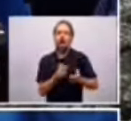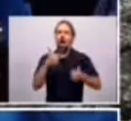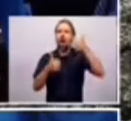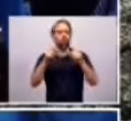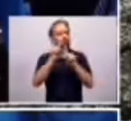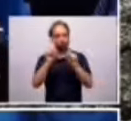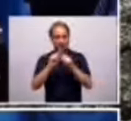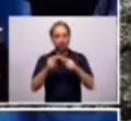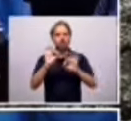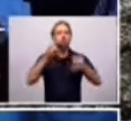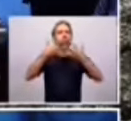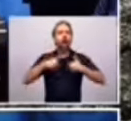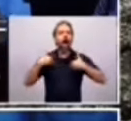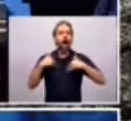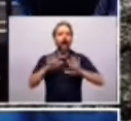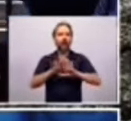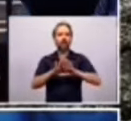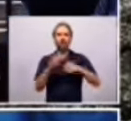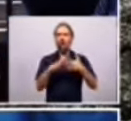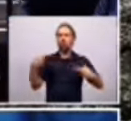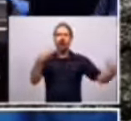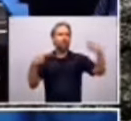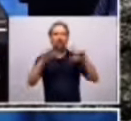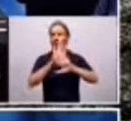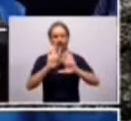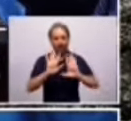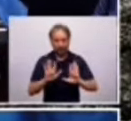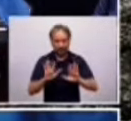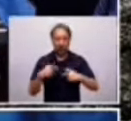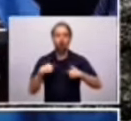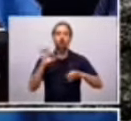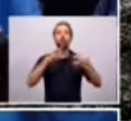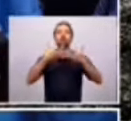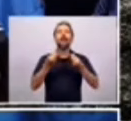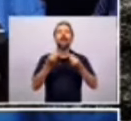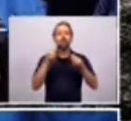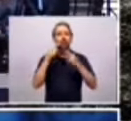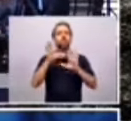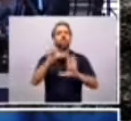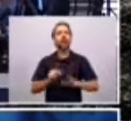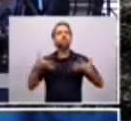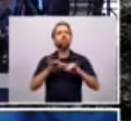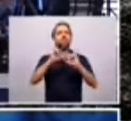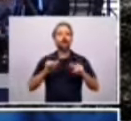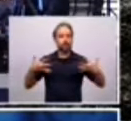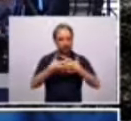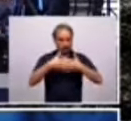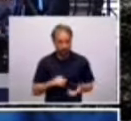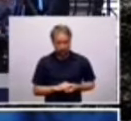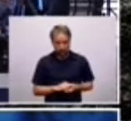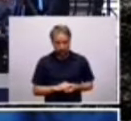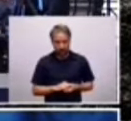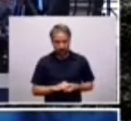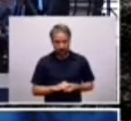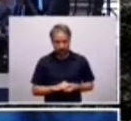de las intenciones, es decir, somos malos, queremos entregar todo a Milei, queremos hacer feliz al presidente, etcétera, etcétera, ¿no habrán pensado